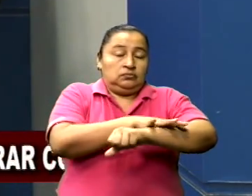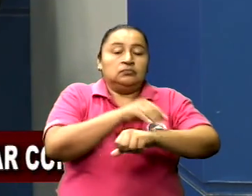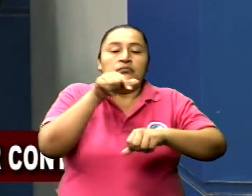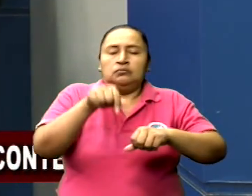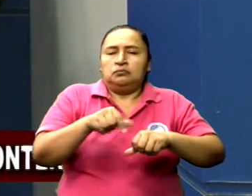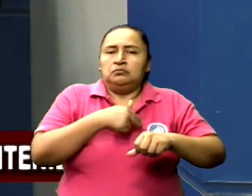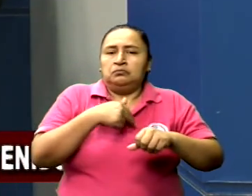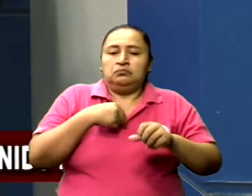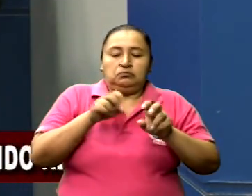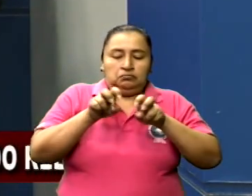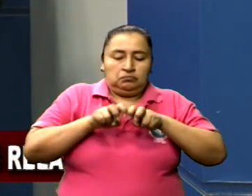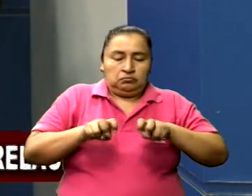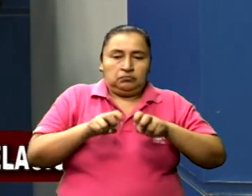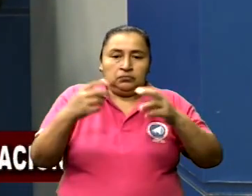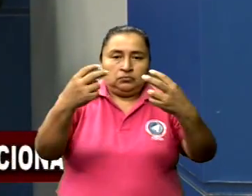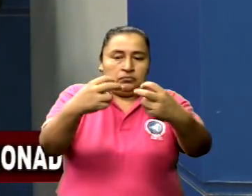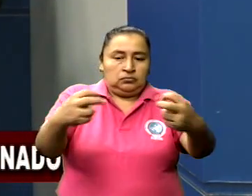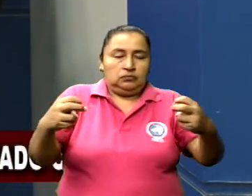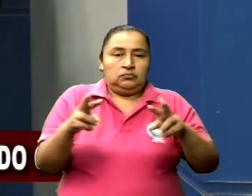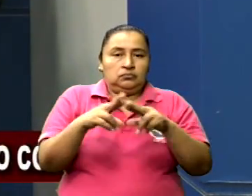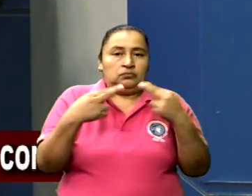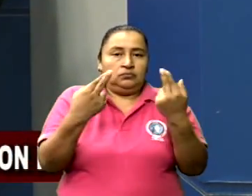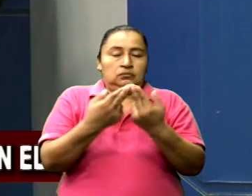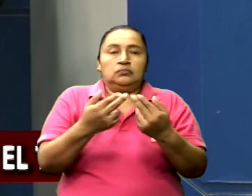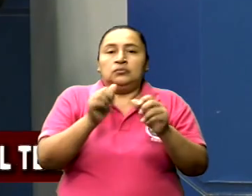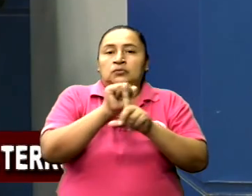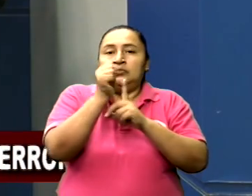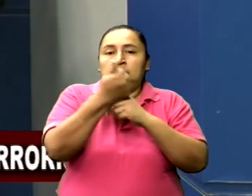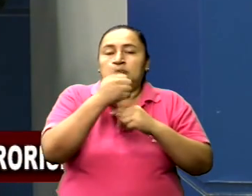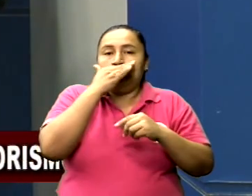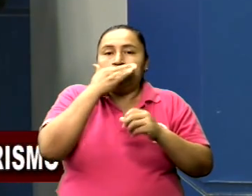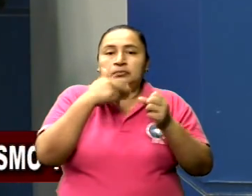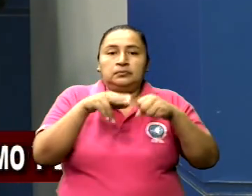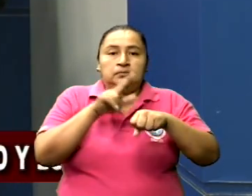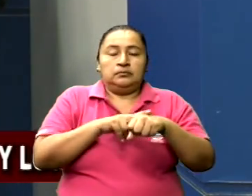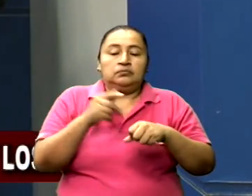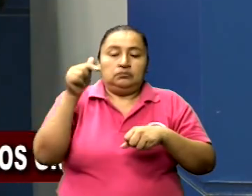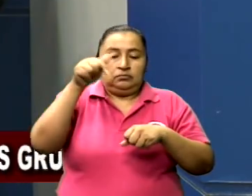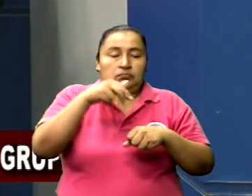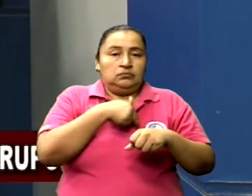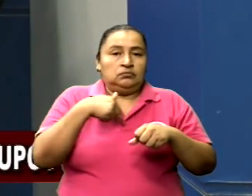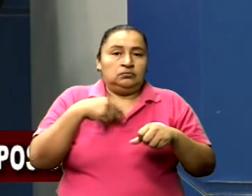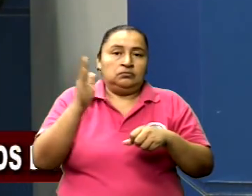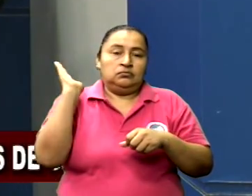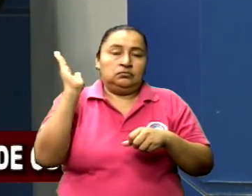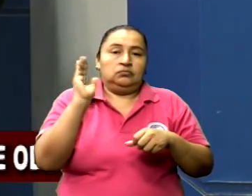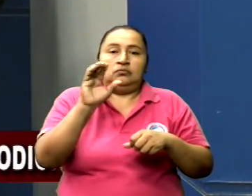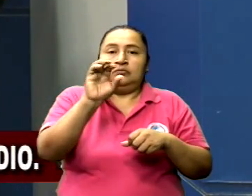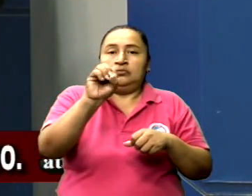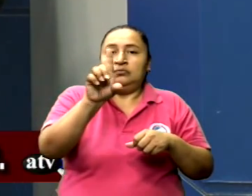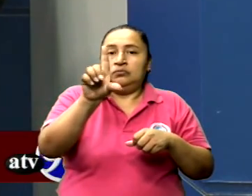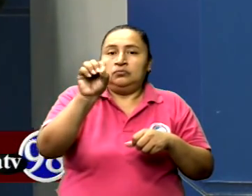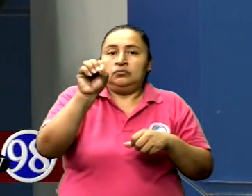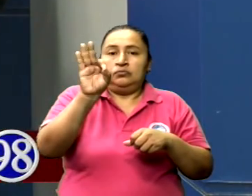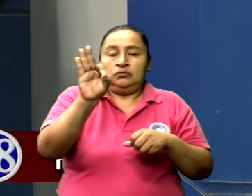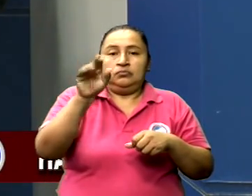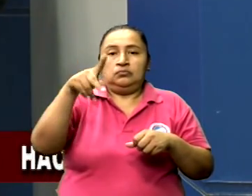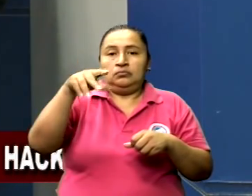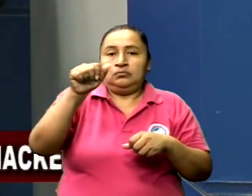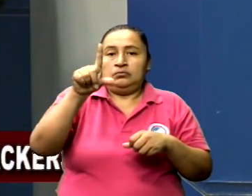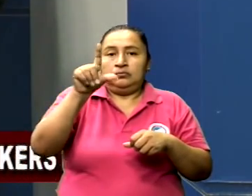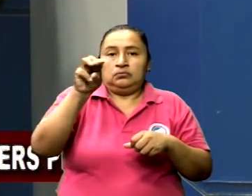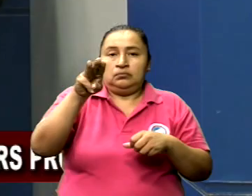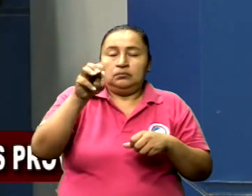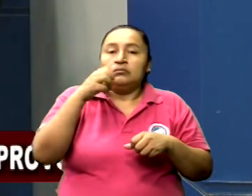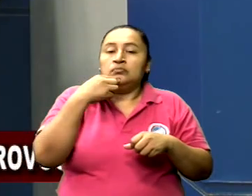presidieron la sesión de la Asamblea Sandinista Nacional realizada en el Centro de Convenciones Olof Palme. Susana Pérez Villalta